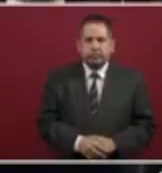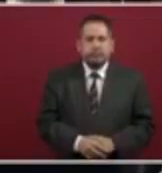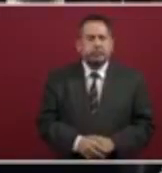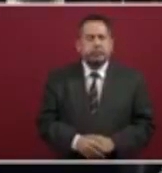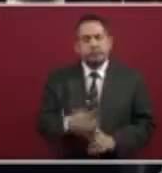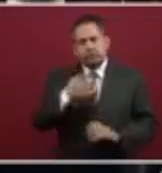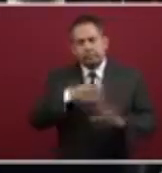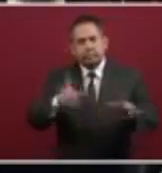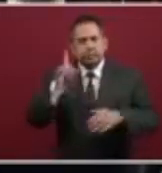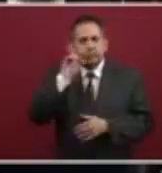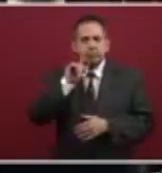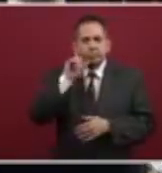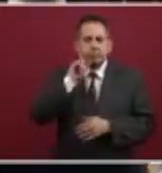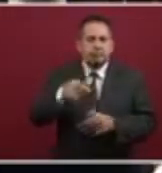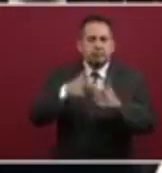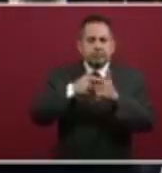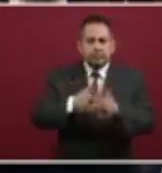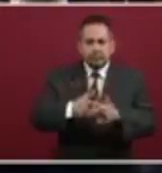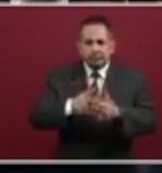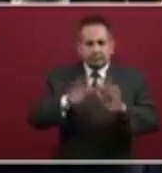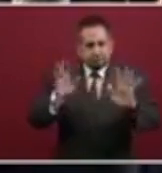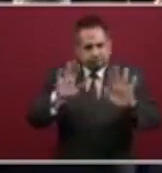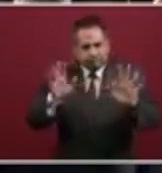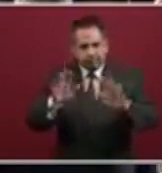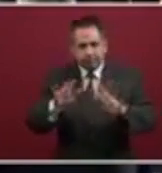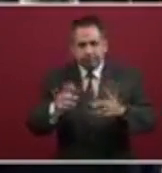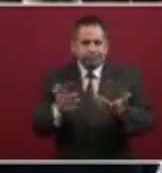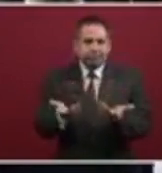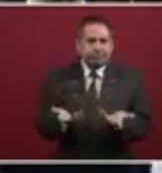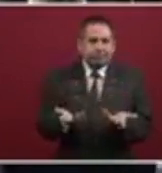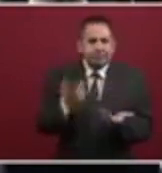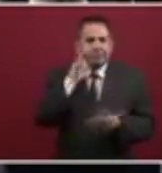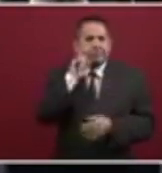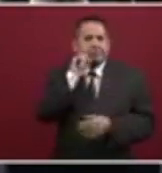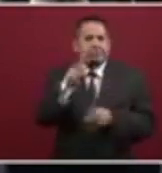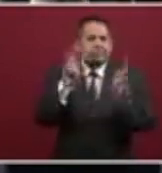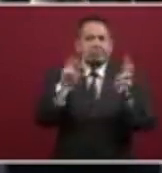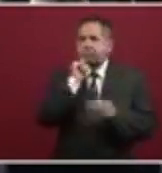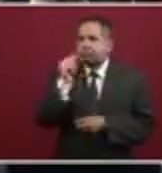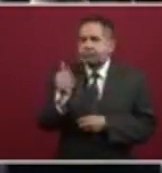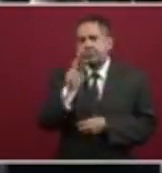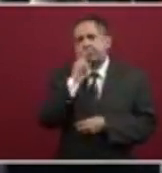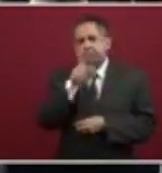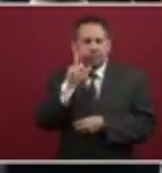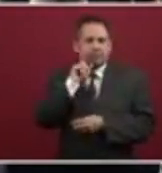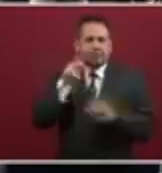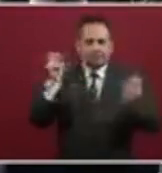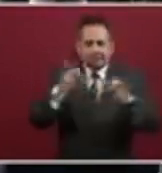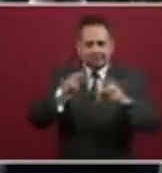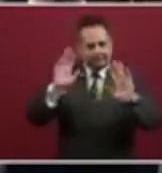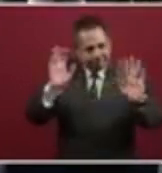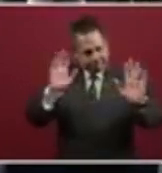Bueno, mañana seguimos, si no ya no tendríamos tema para mañana.